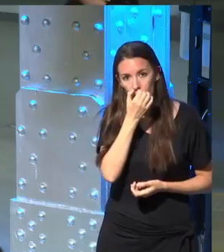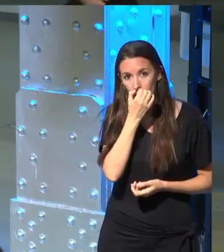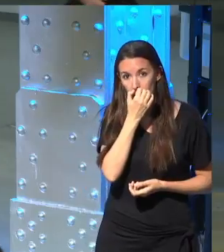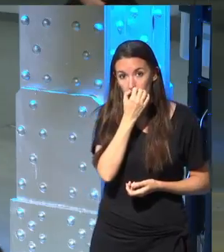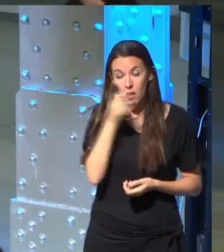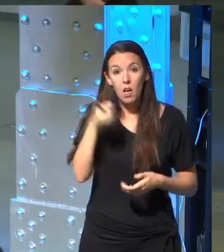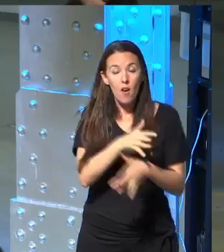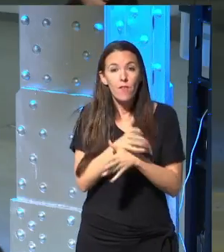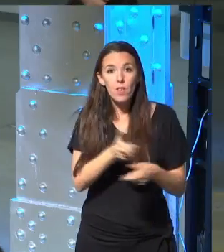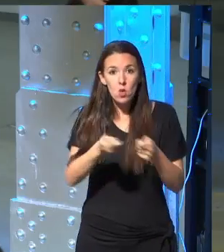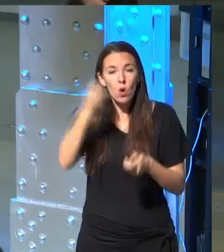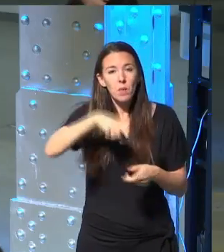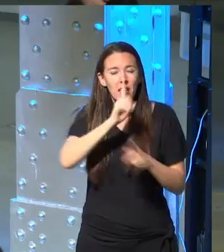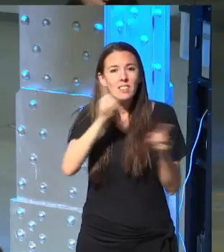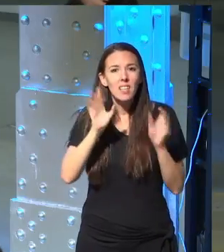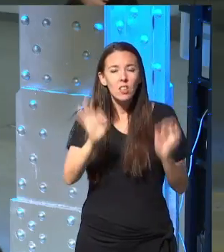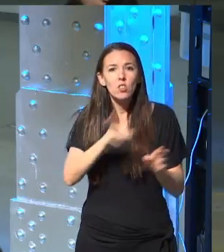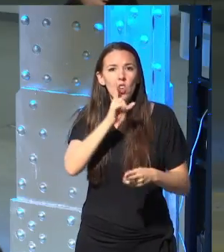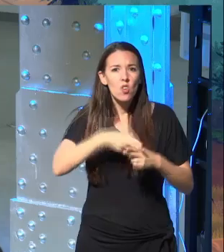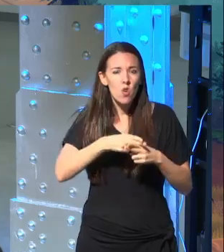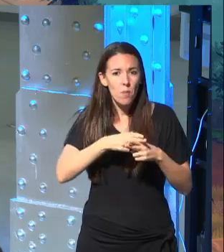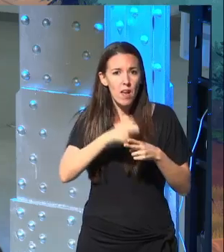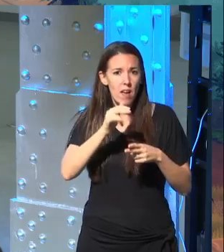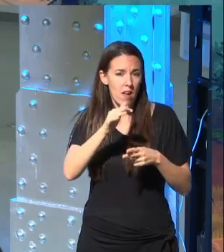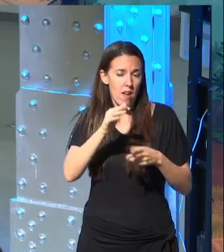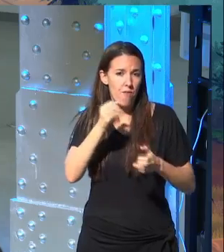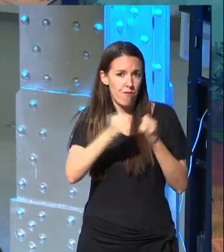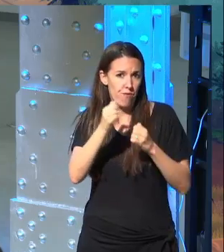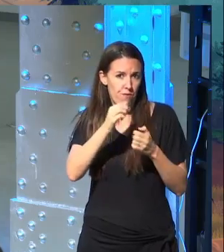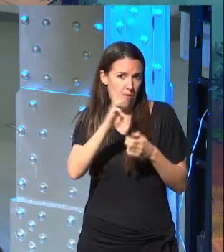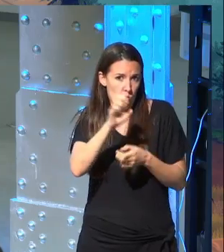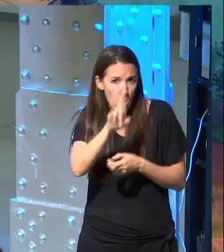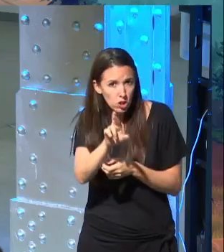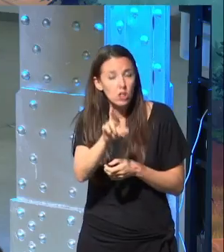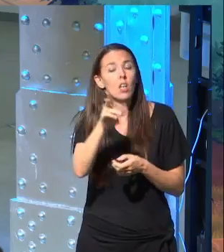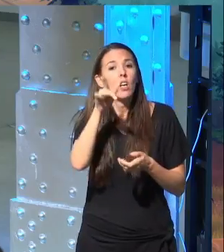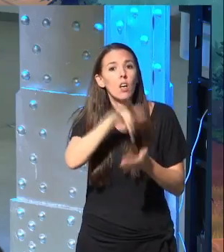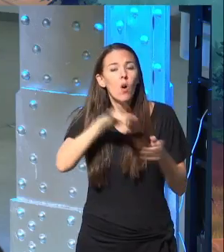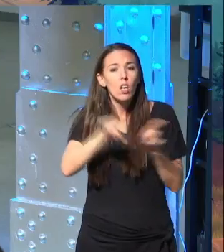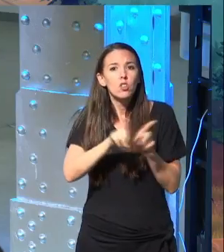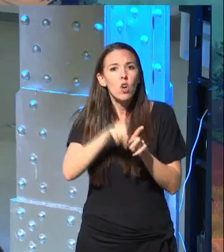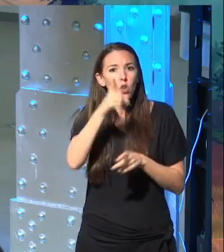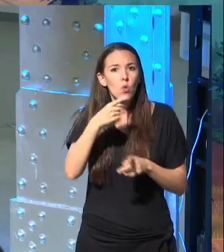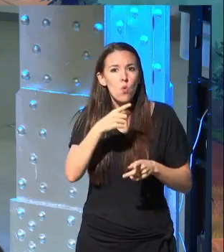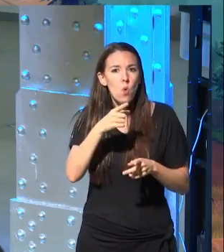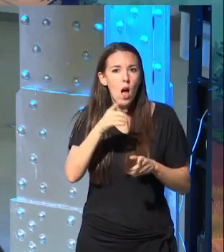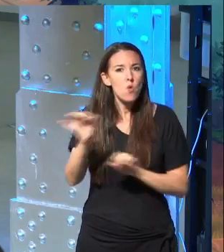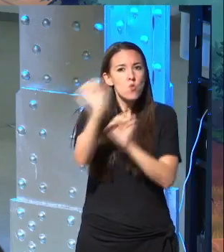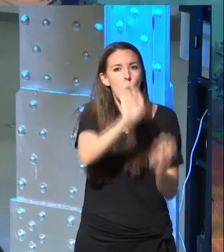Este videojuego también lo jugué este año, que se llama Firewatch, que bueno, tú eres un